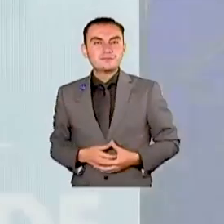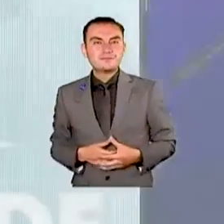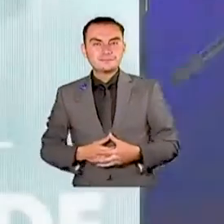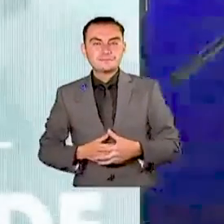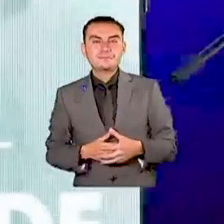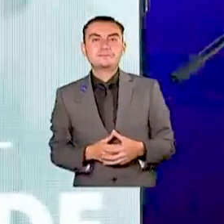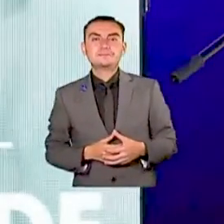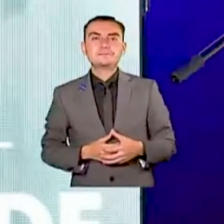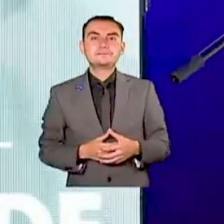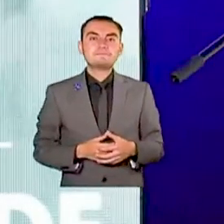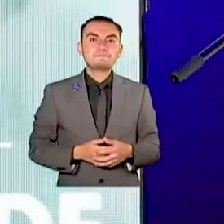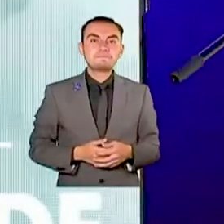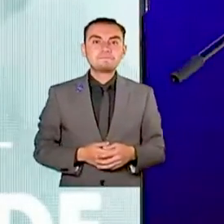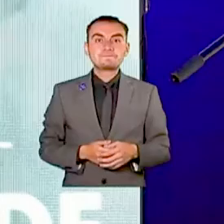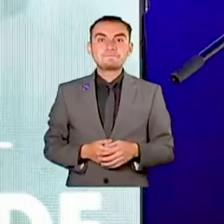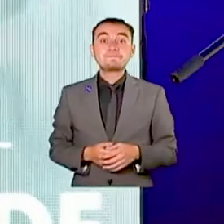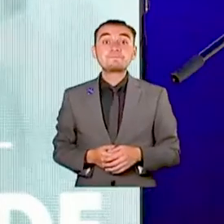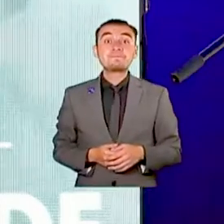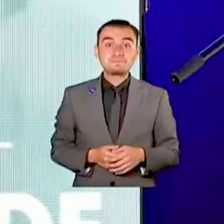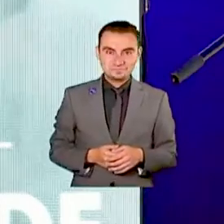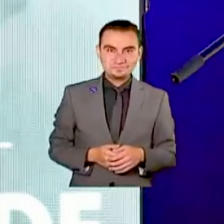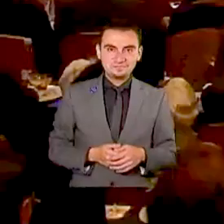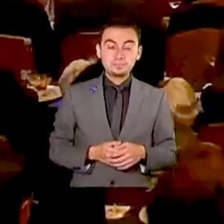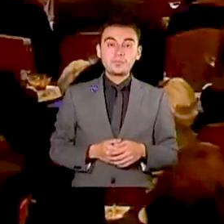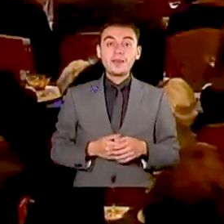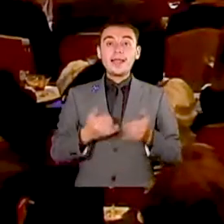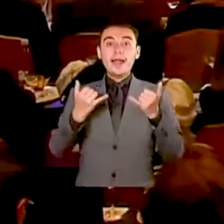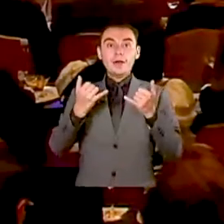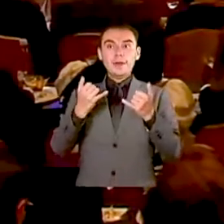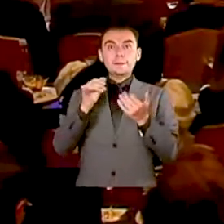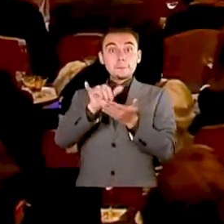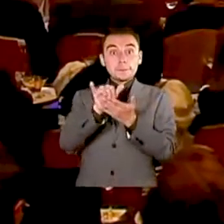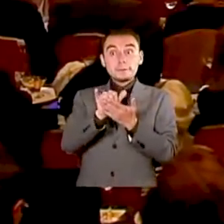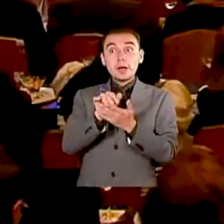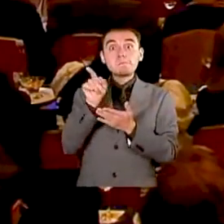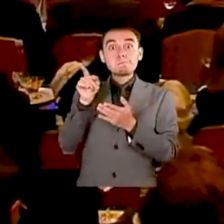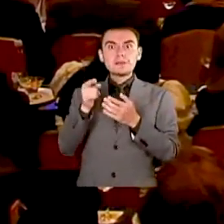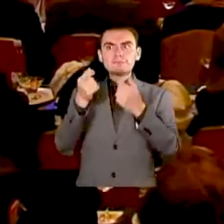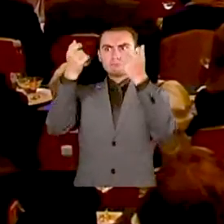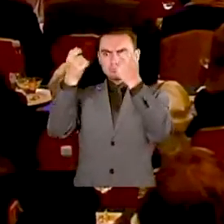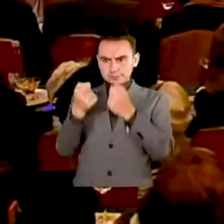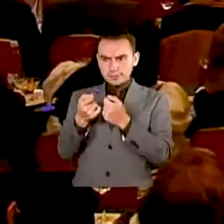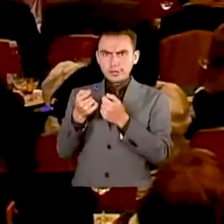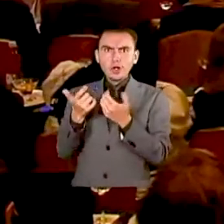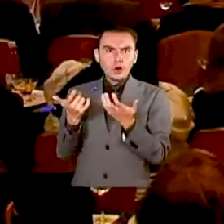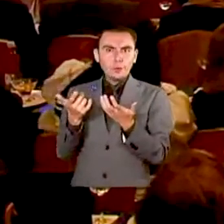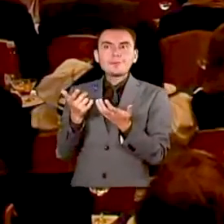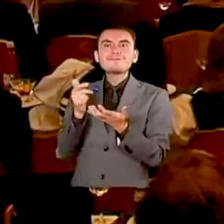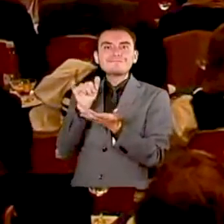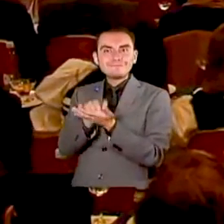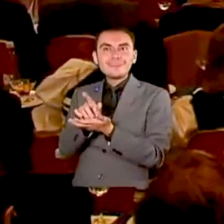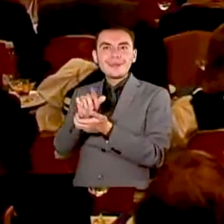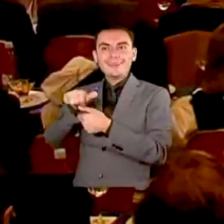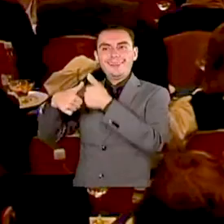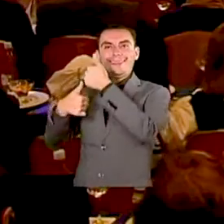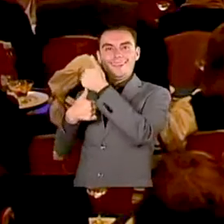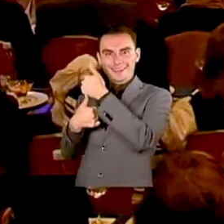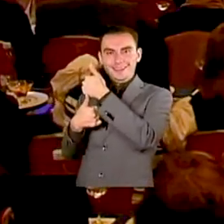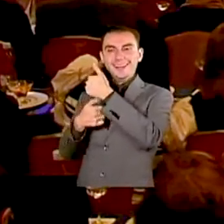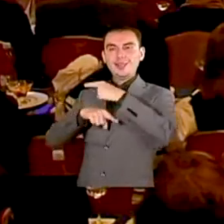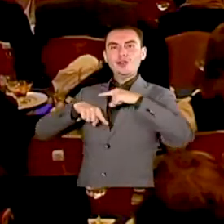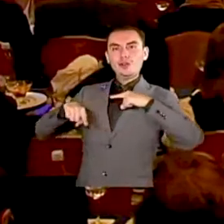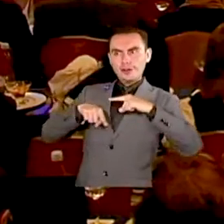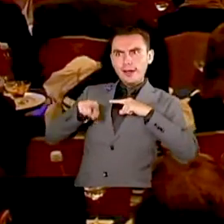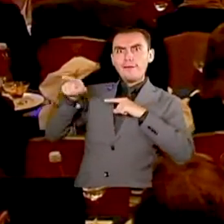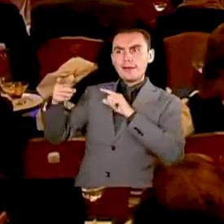respuesta. Sí, los resultados es un poco lo que están mostrando nuestra auxiliar disciplinaria y la